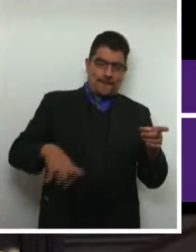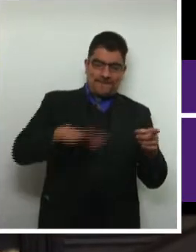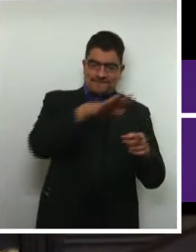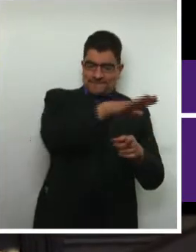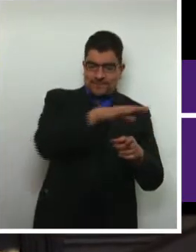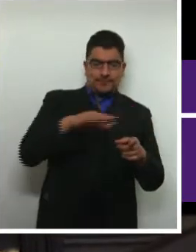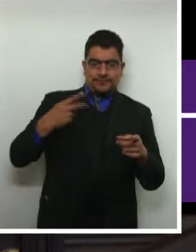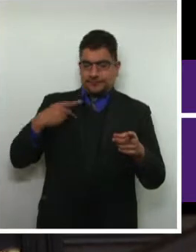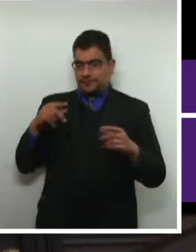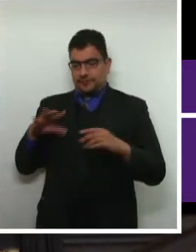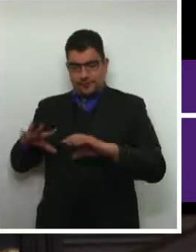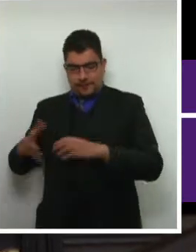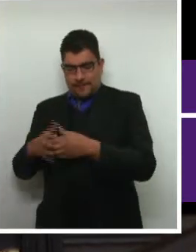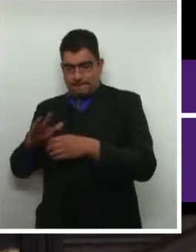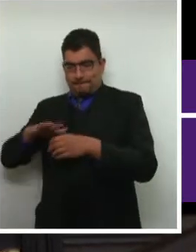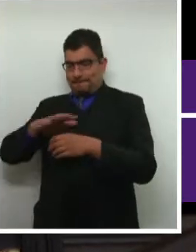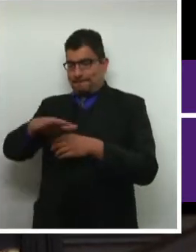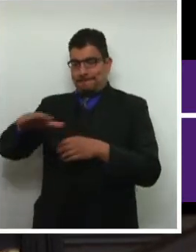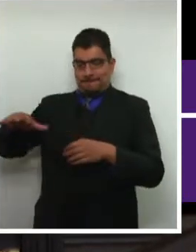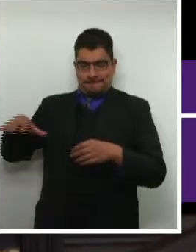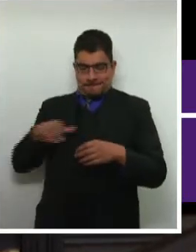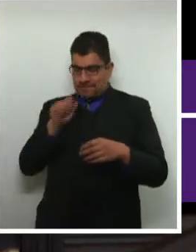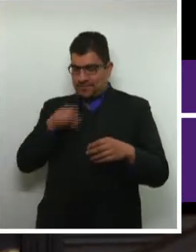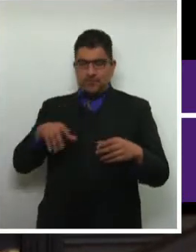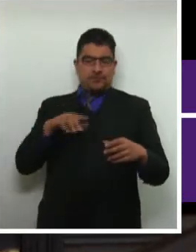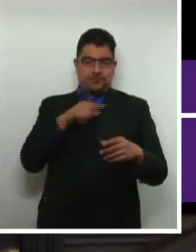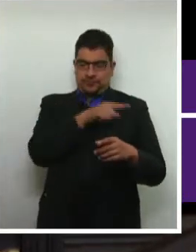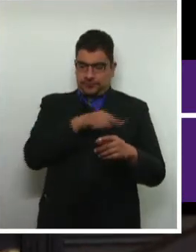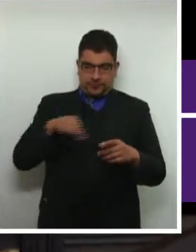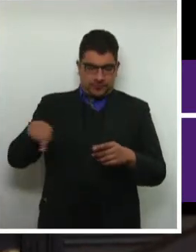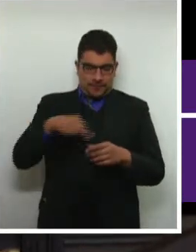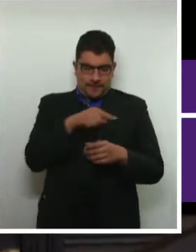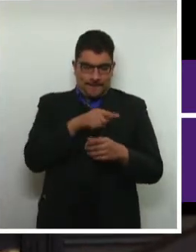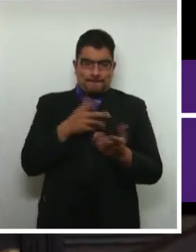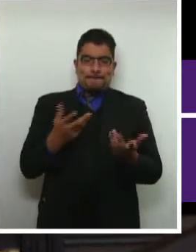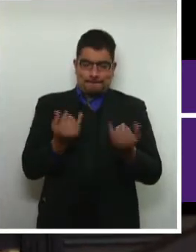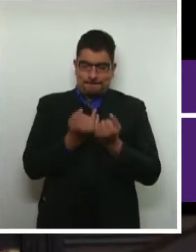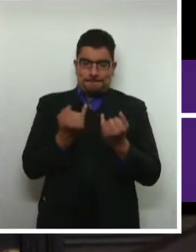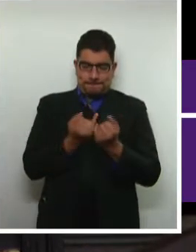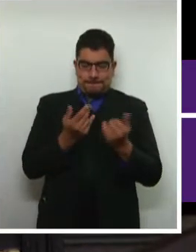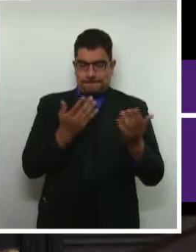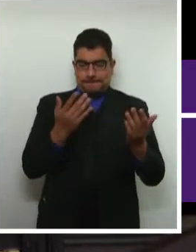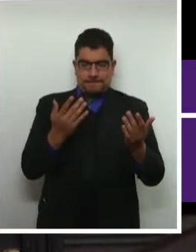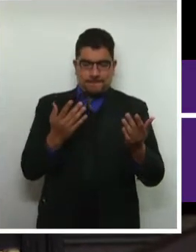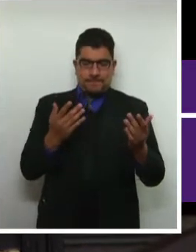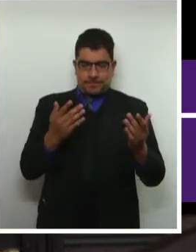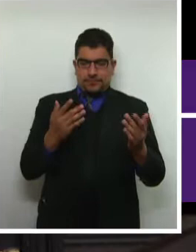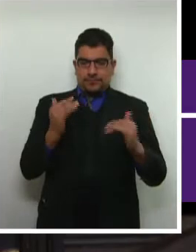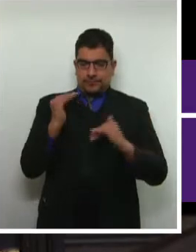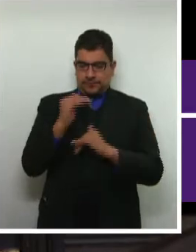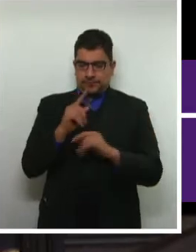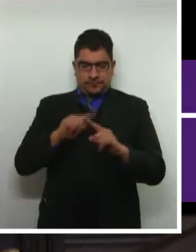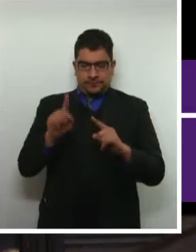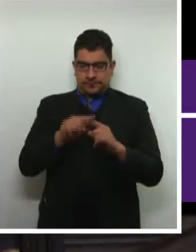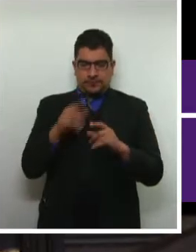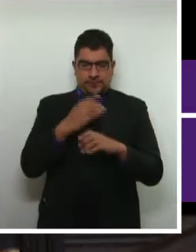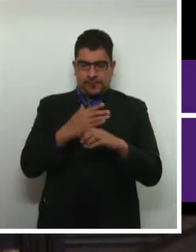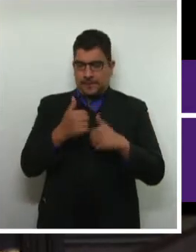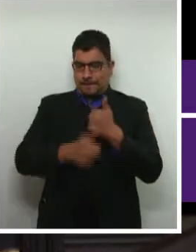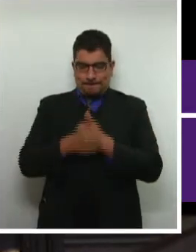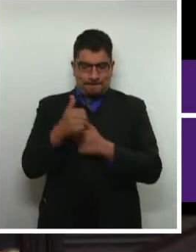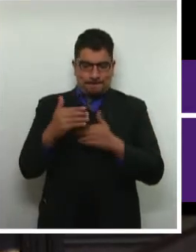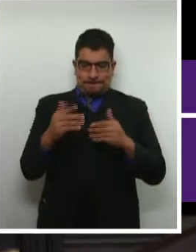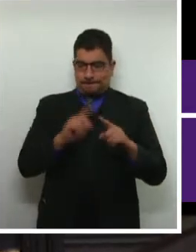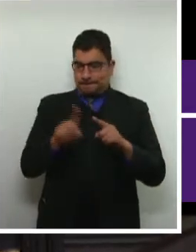gobierno y las alcaldías, porque efectivamente va a limitar muchas de las competencias